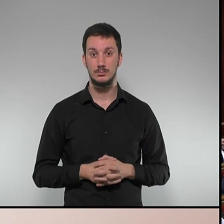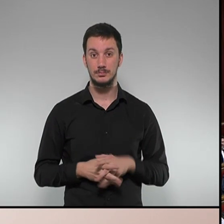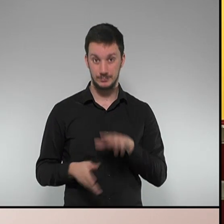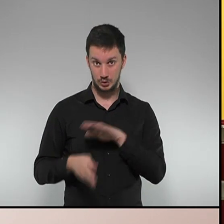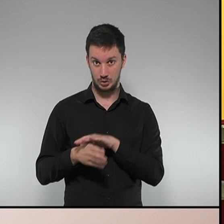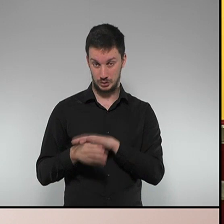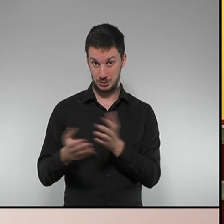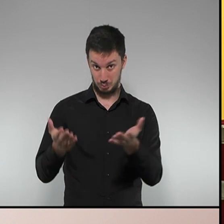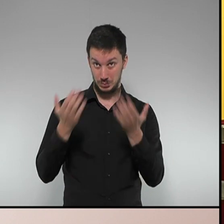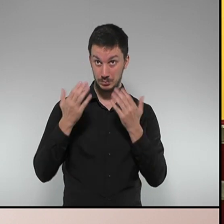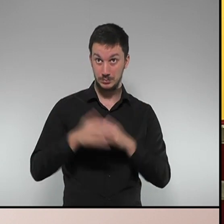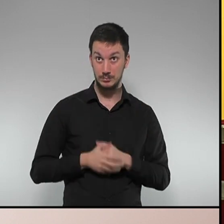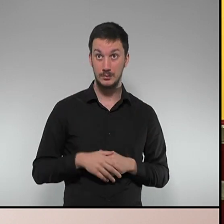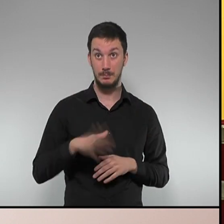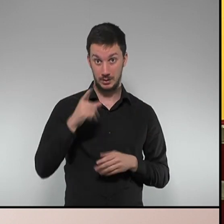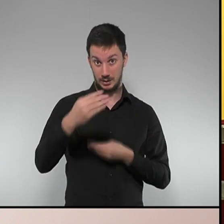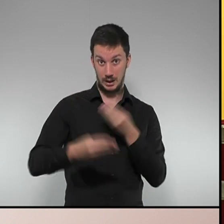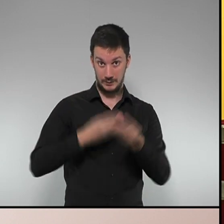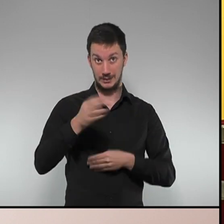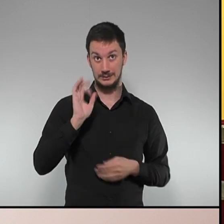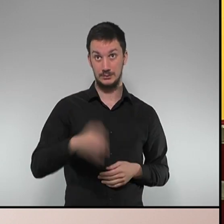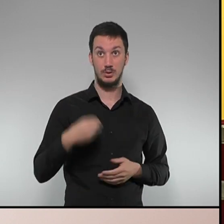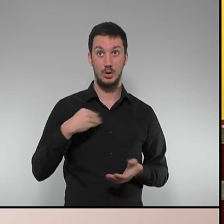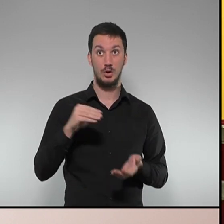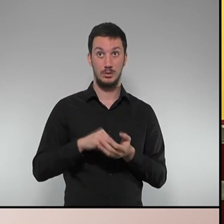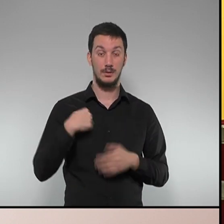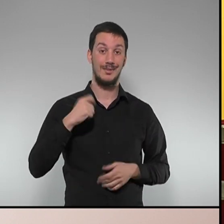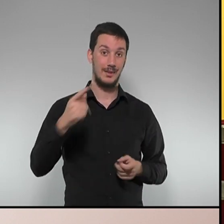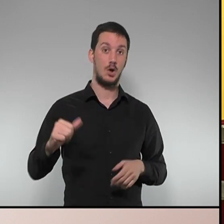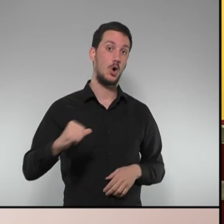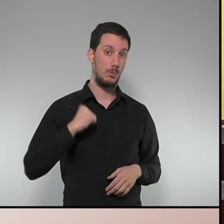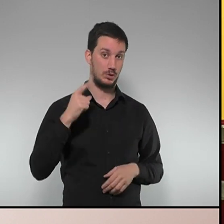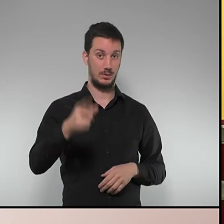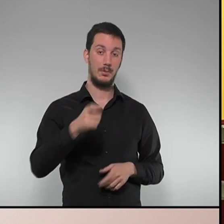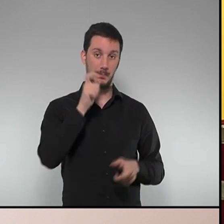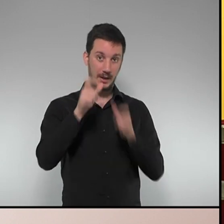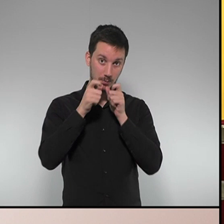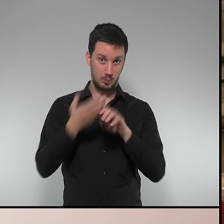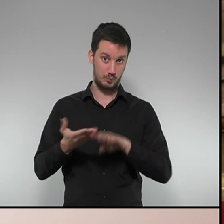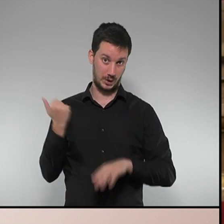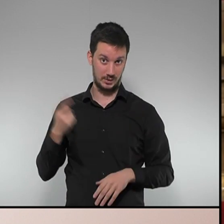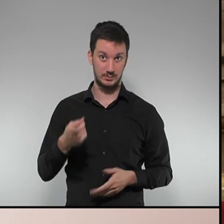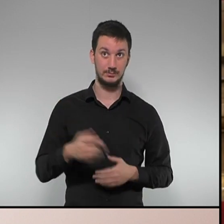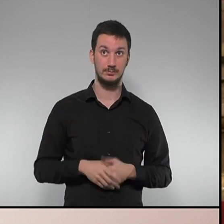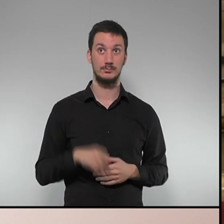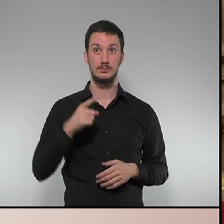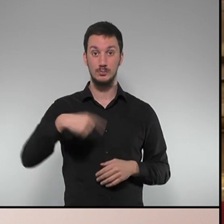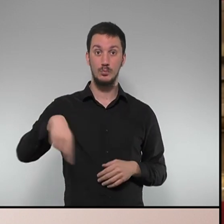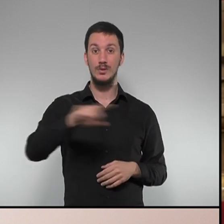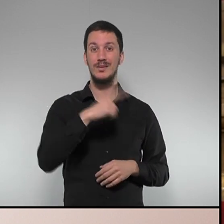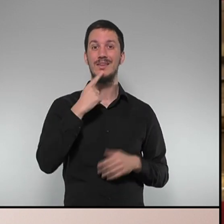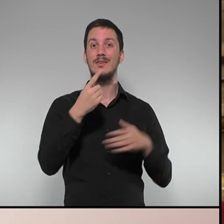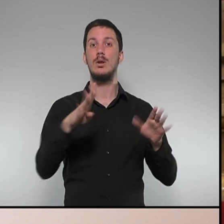Continúo, pero sí que ho ha fet i, per tant, li torno a donar l'oportunitat de retirar les paraules. Ustedes destinen